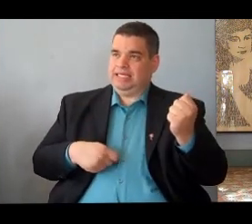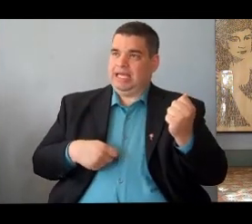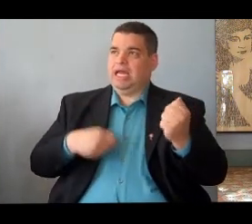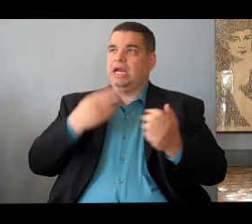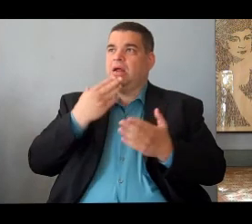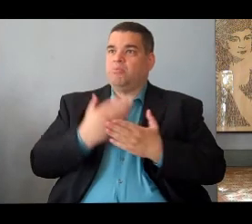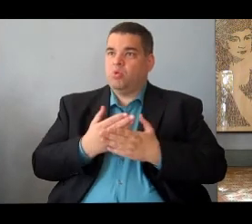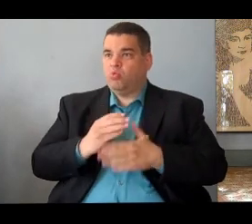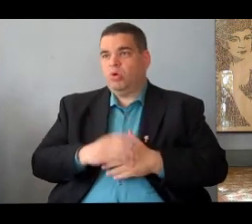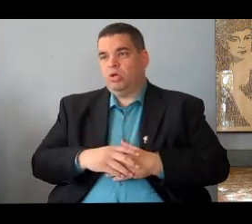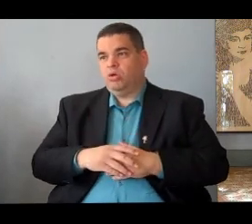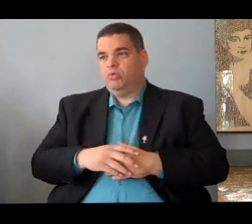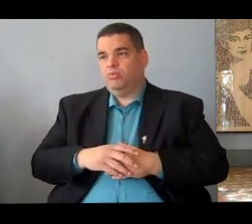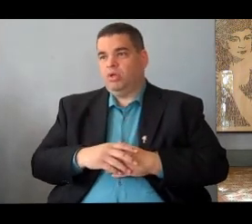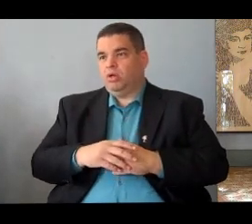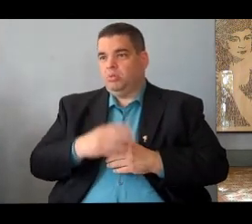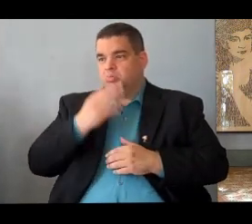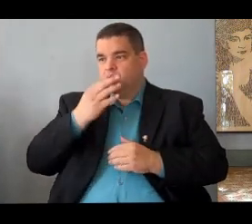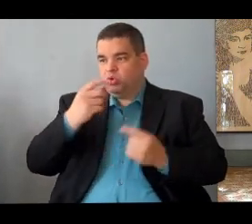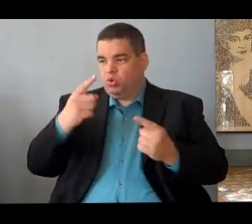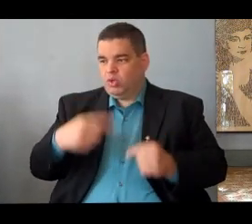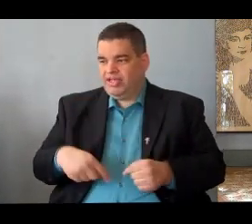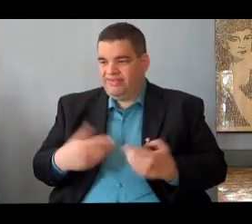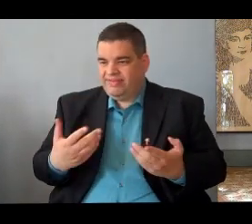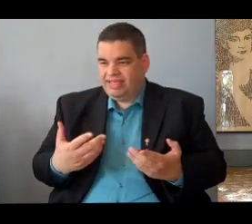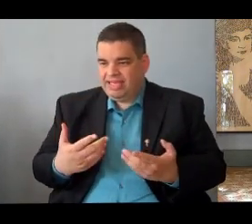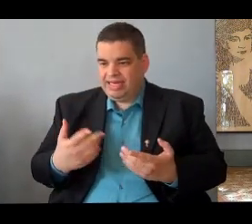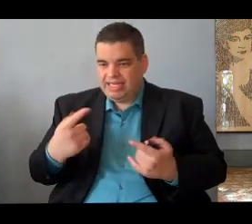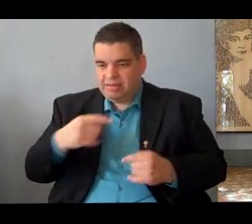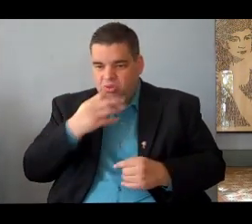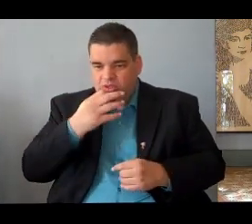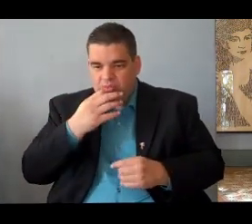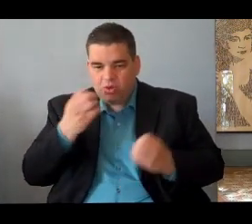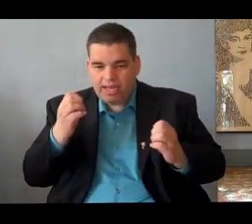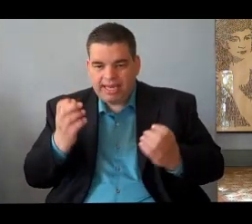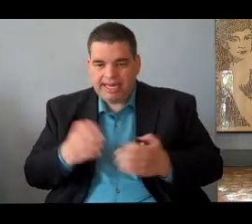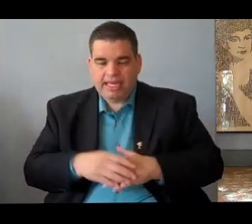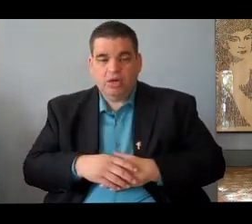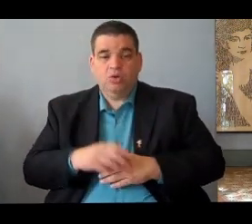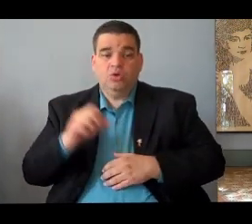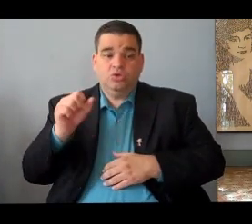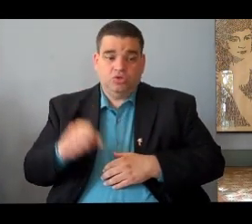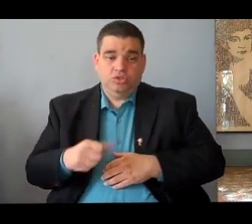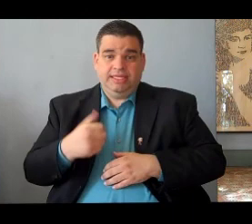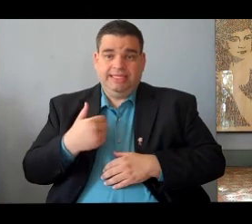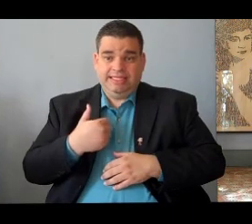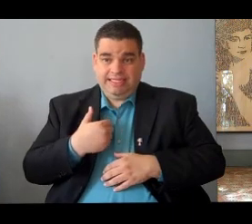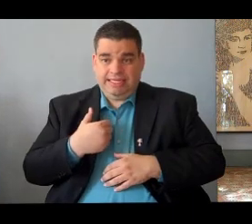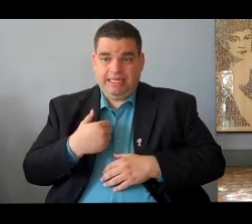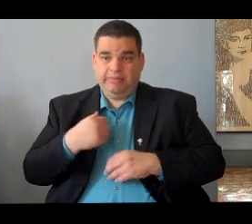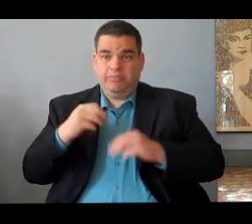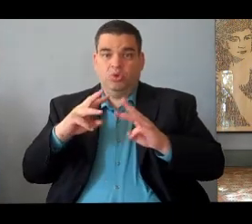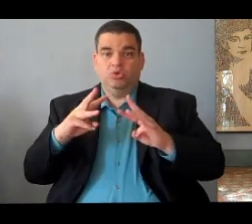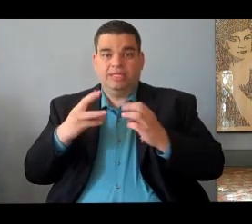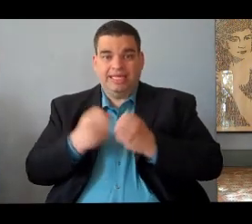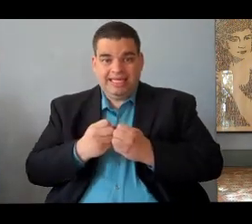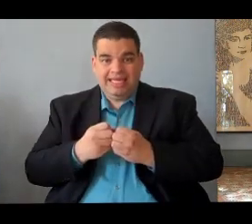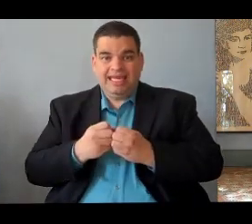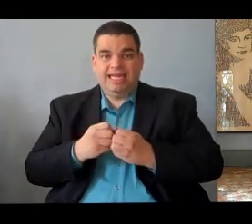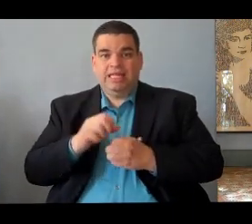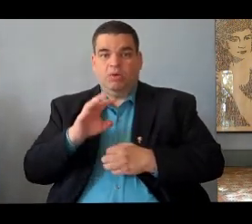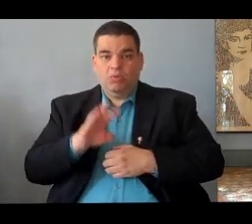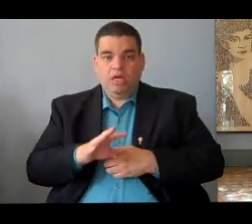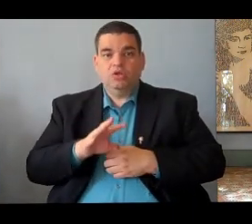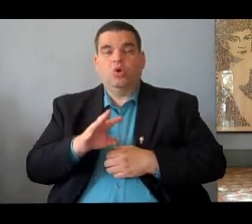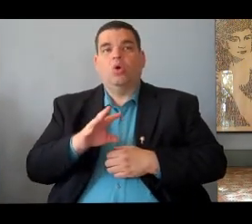ok. ¿Y qué viene por ahí? Porque ya estamos casi en enero. Sí, cuéntanos. Sí, ya estamos terminando. Tenemos programado talleres de clases de cuatro, ajá, baile